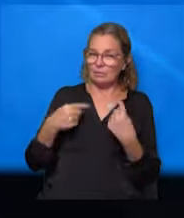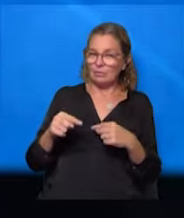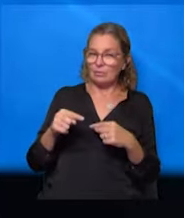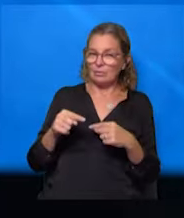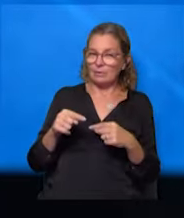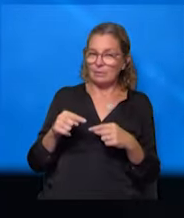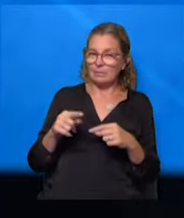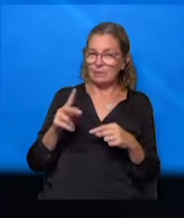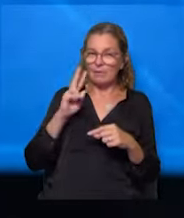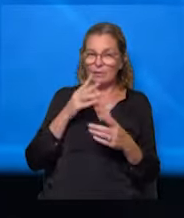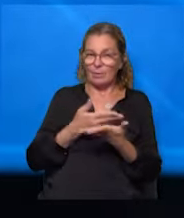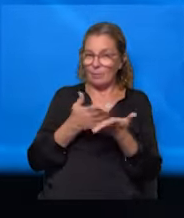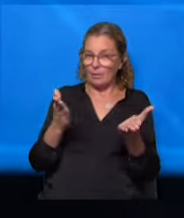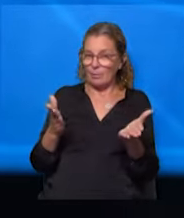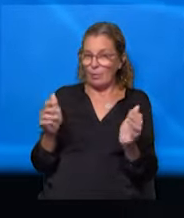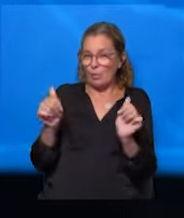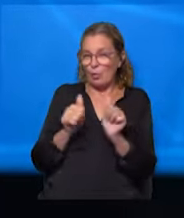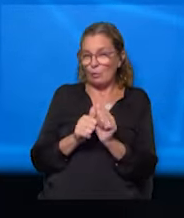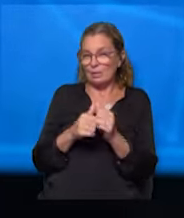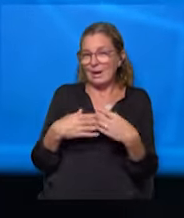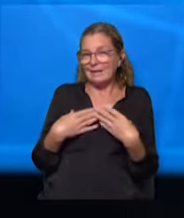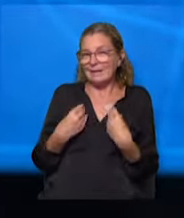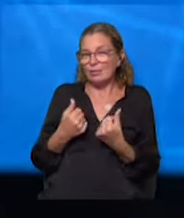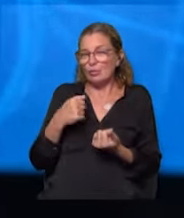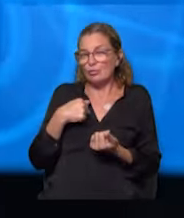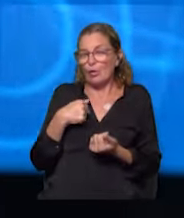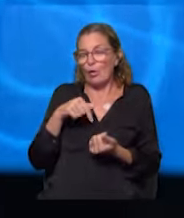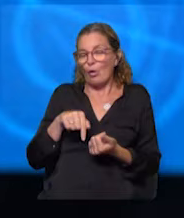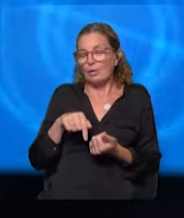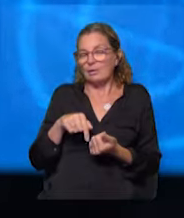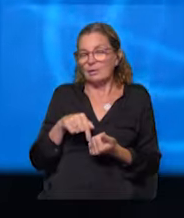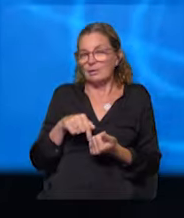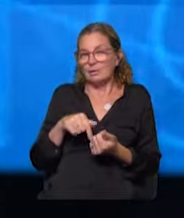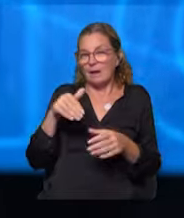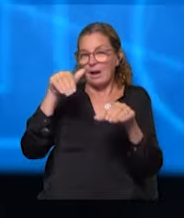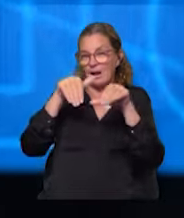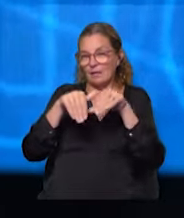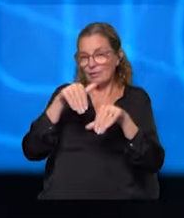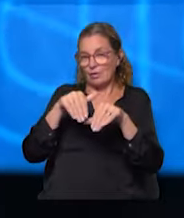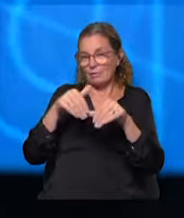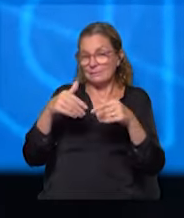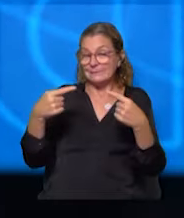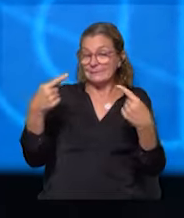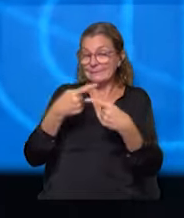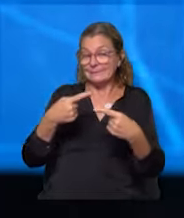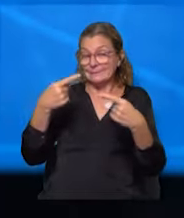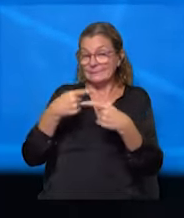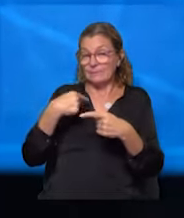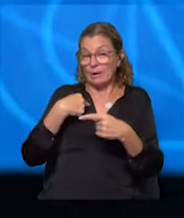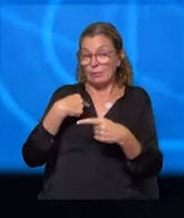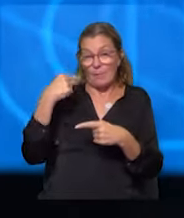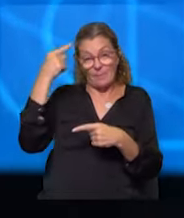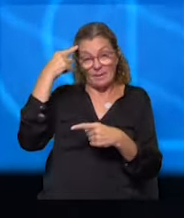Yo leo ese panorama en su conjunto la sensación que yo tengo hoy es esa la elección está reñida Yo soy